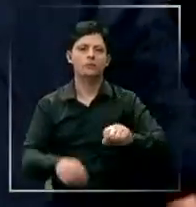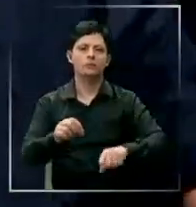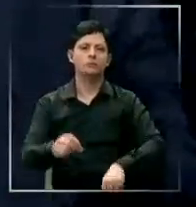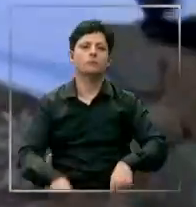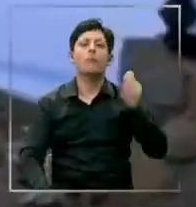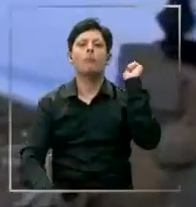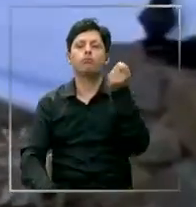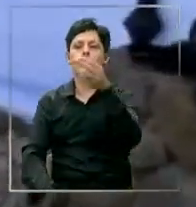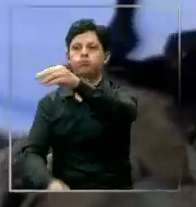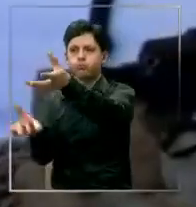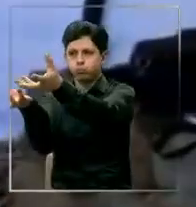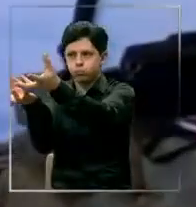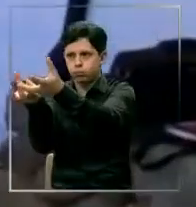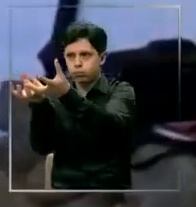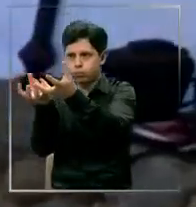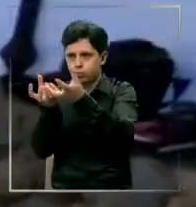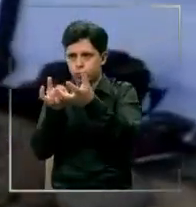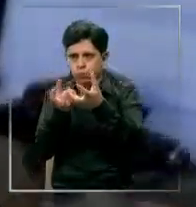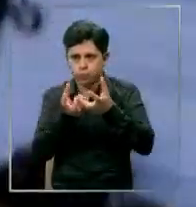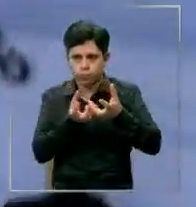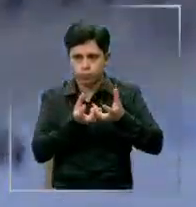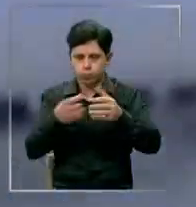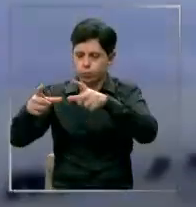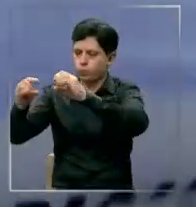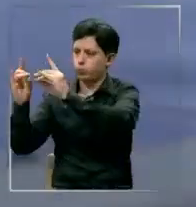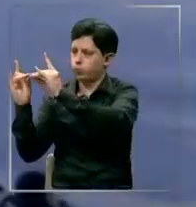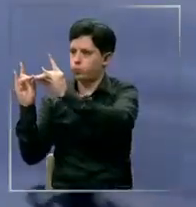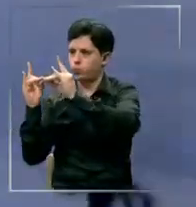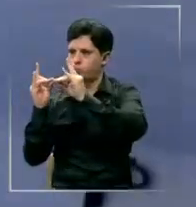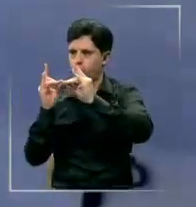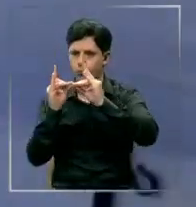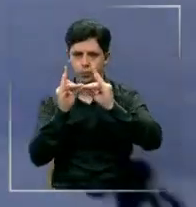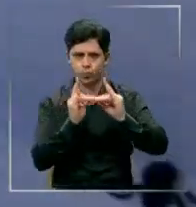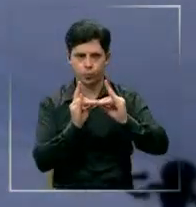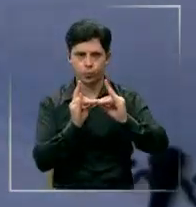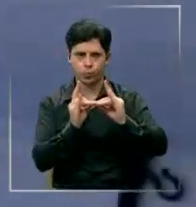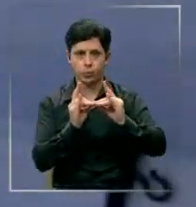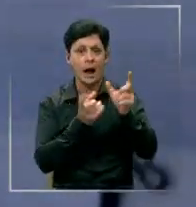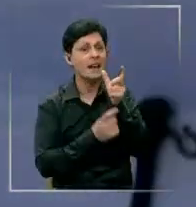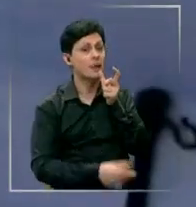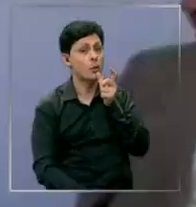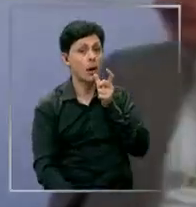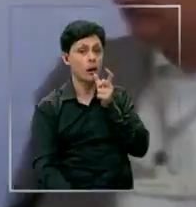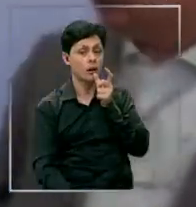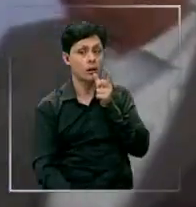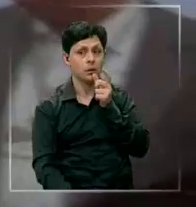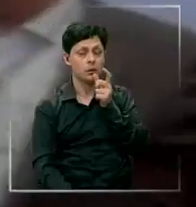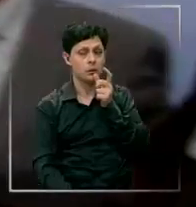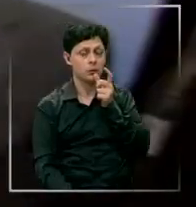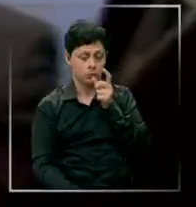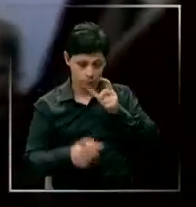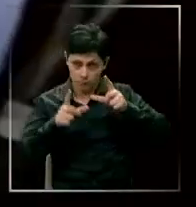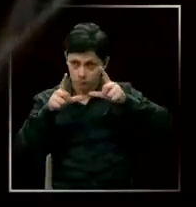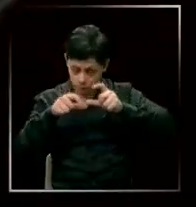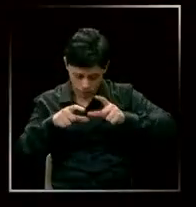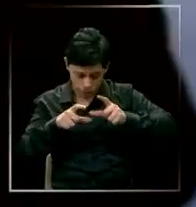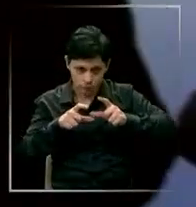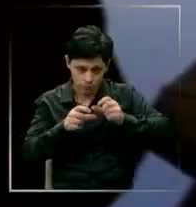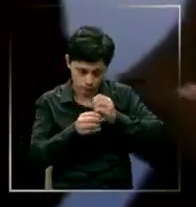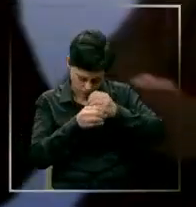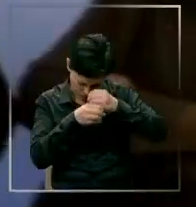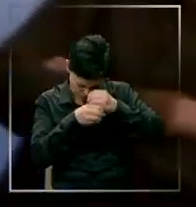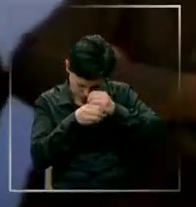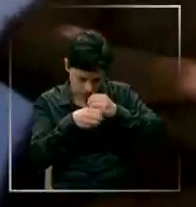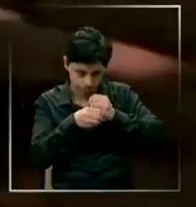digamos. Entonces era algo que era complejo porque íbamos a exhumar a Pablo Neruda. O sea, yo creo que eso fue